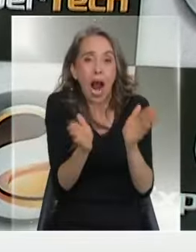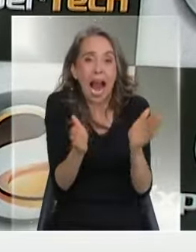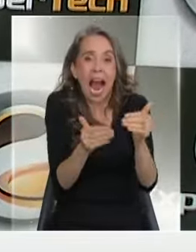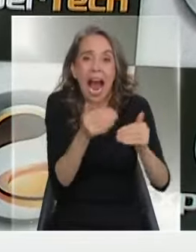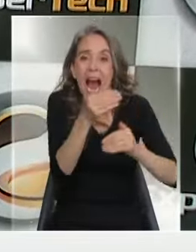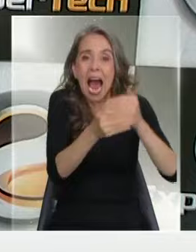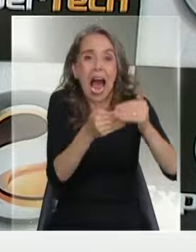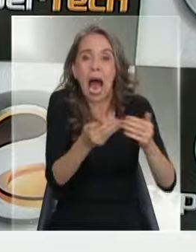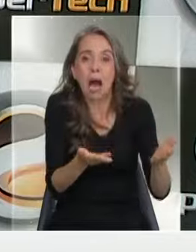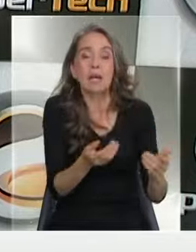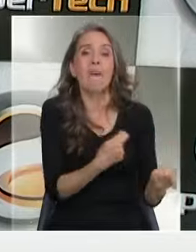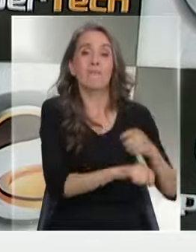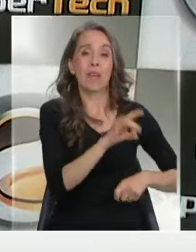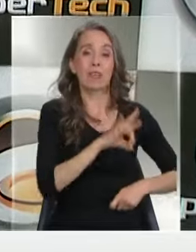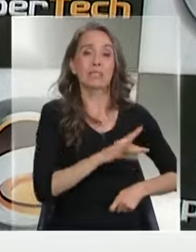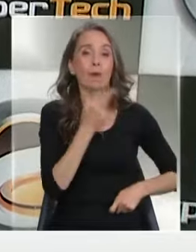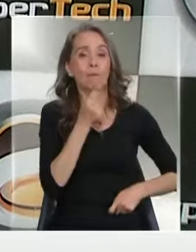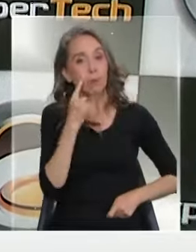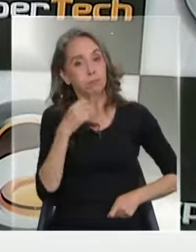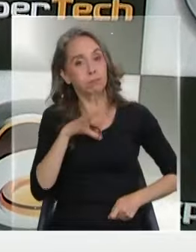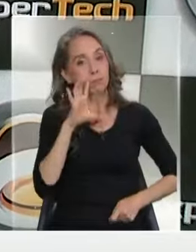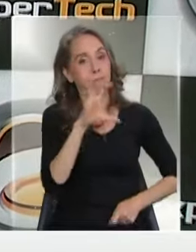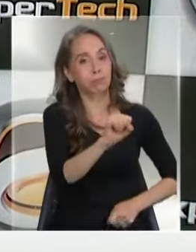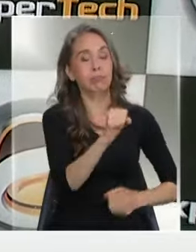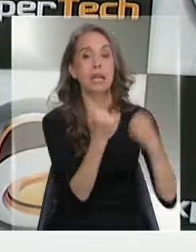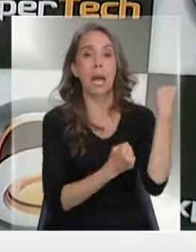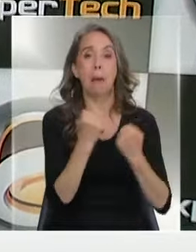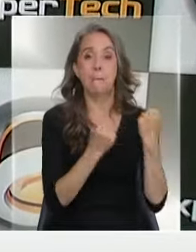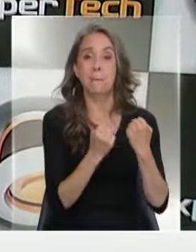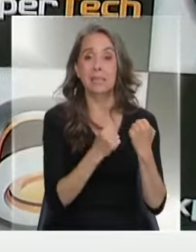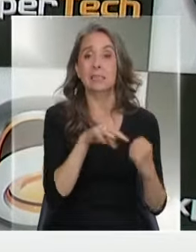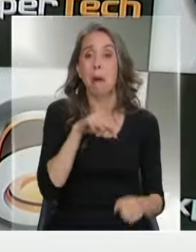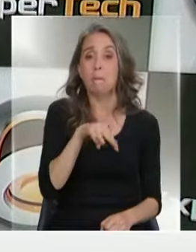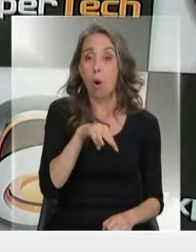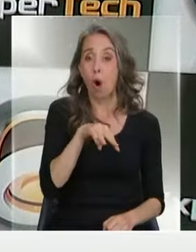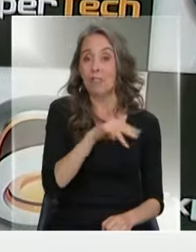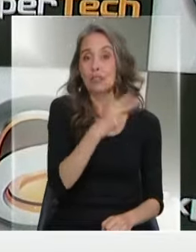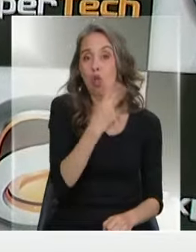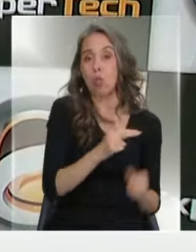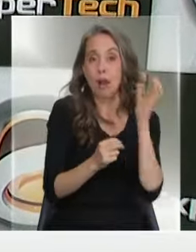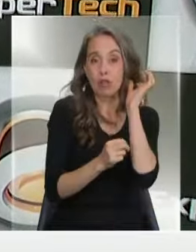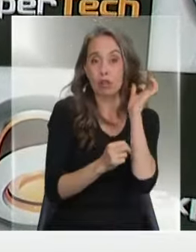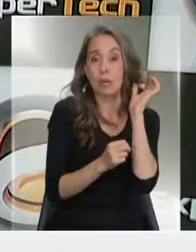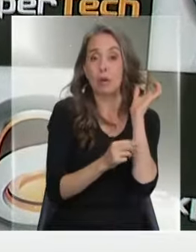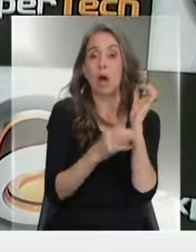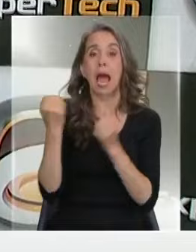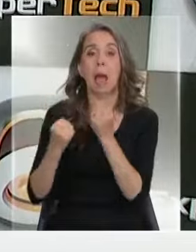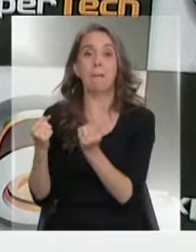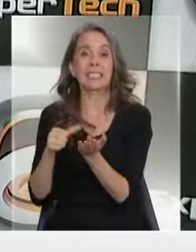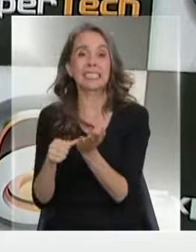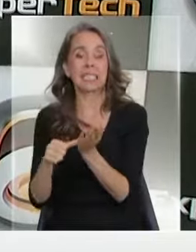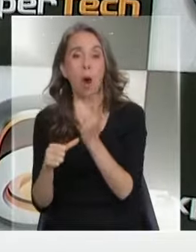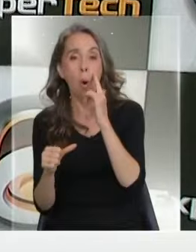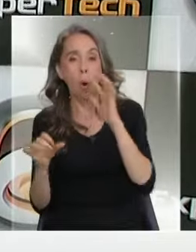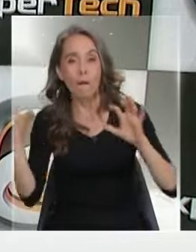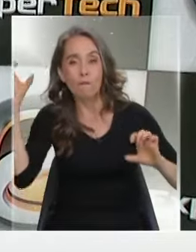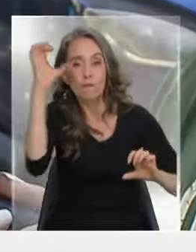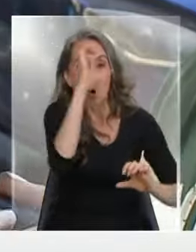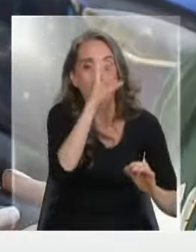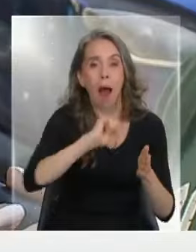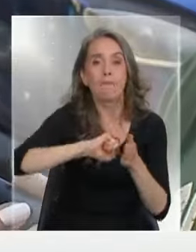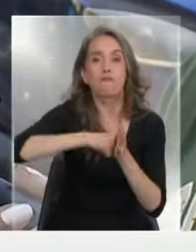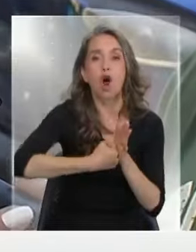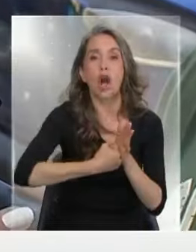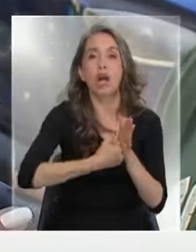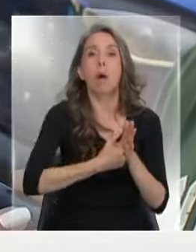venden en Chile, podría ser que a posterior la compañía dueña de estos teléfonos celulares o la empresa de seguro puedan aplicar un bloqueo.